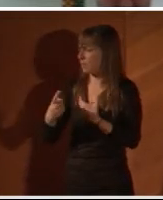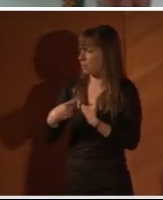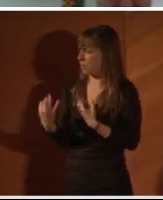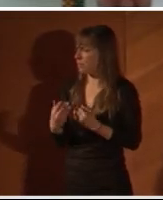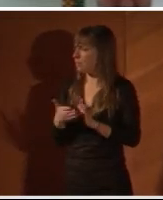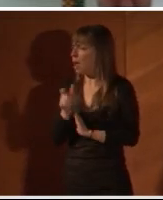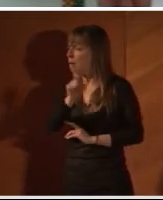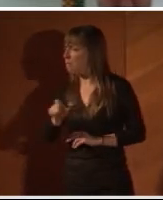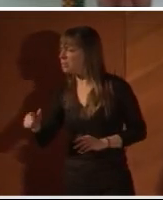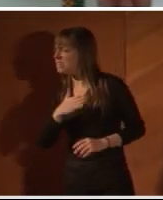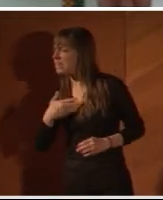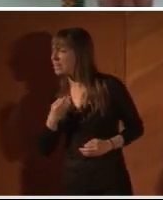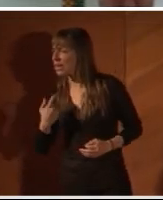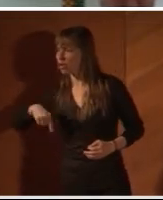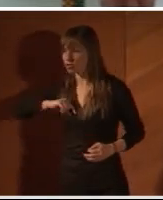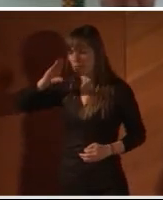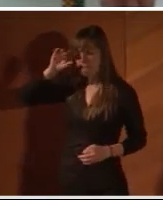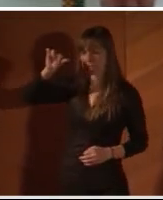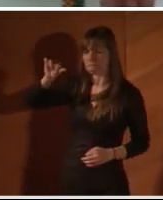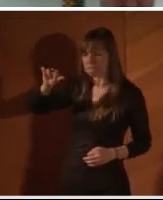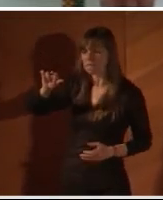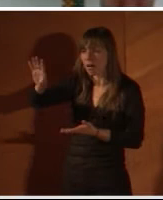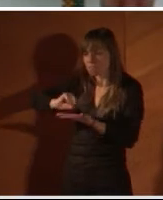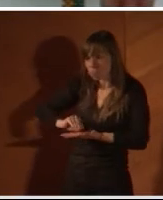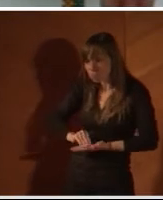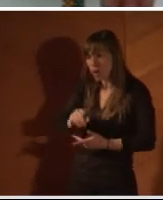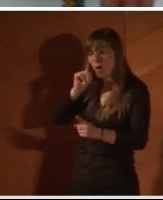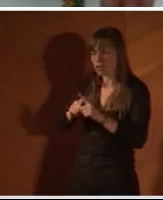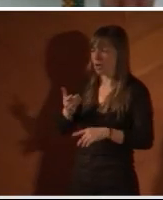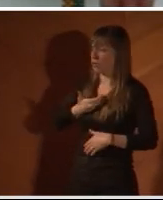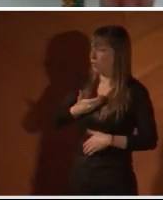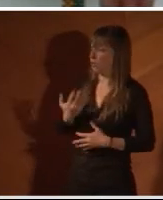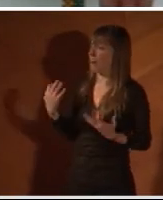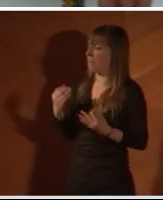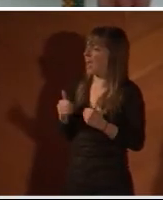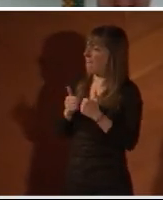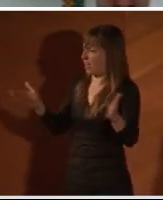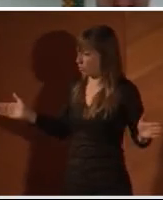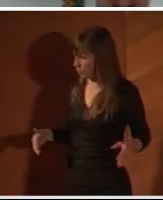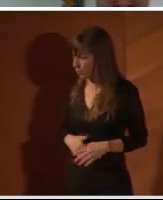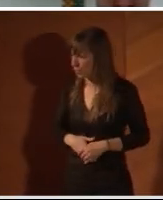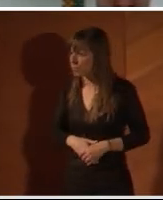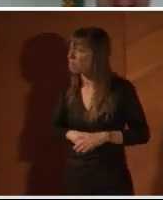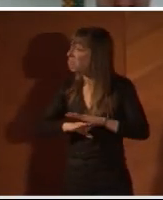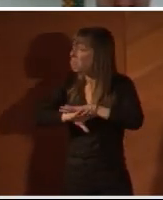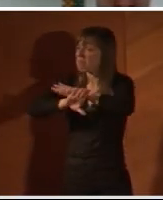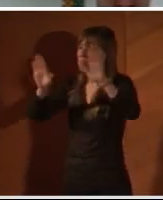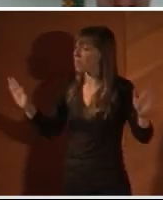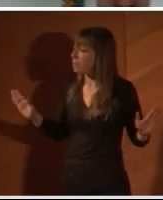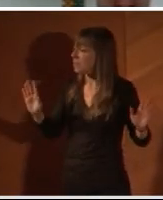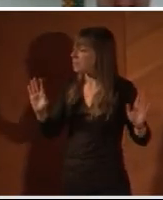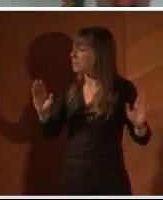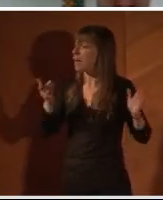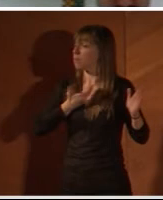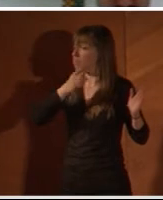vecinos y reafirmarnos a la vez en nuestro compromiso de abrir el ayuntamiento a la ciudadanía. Nada más, solamente dar las gracias